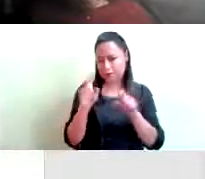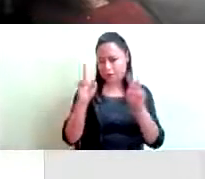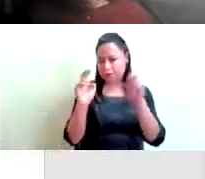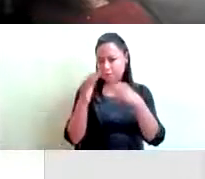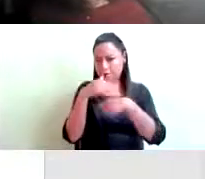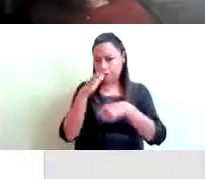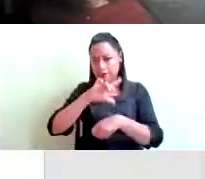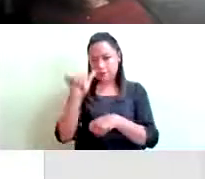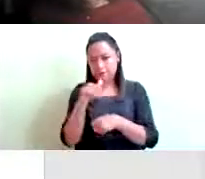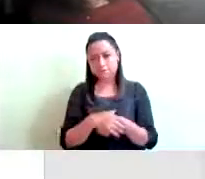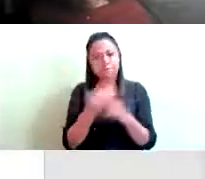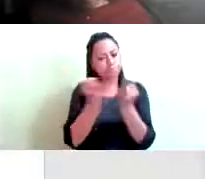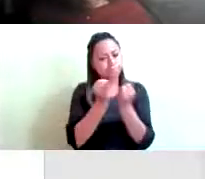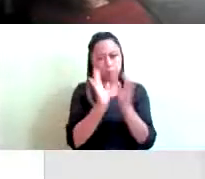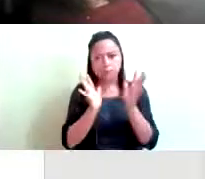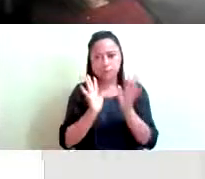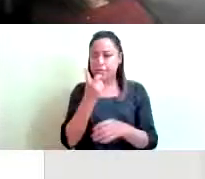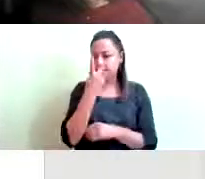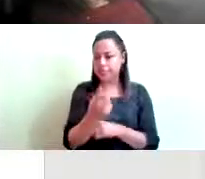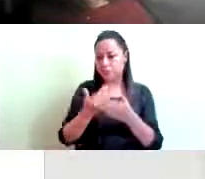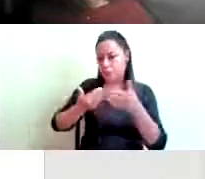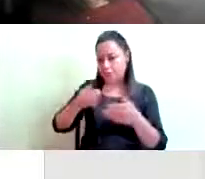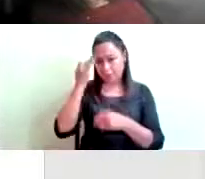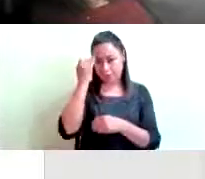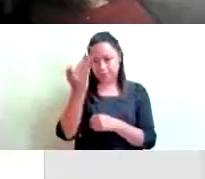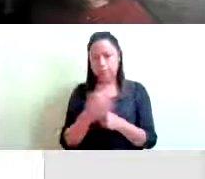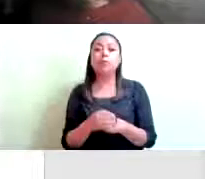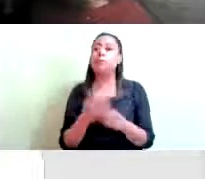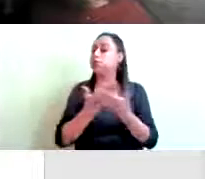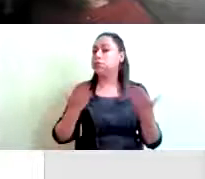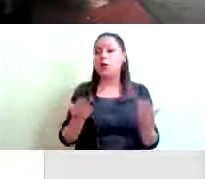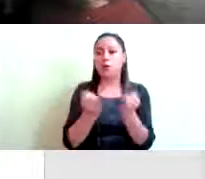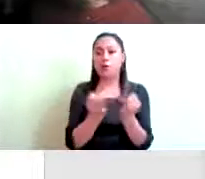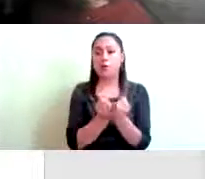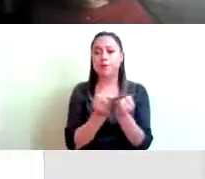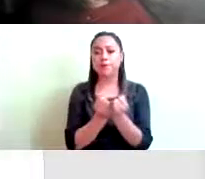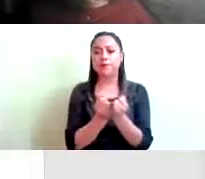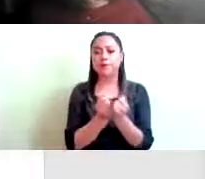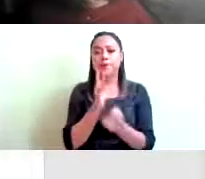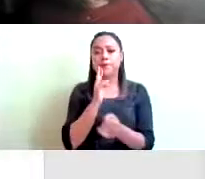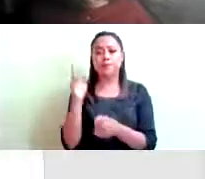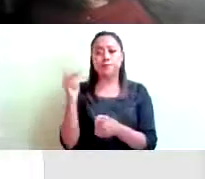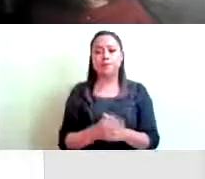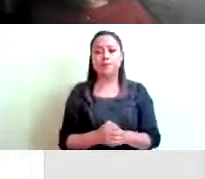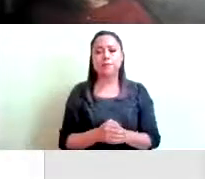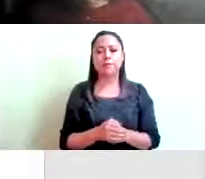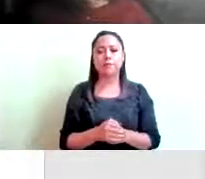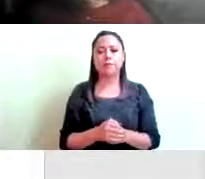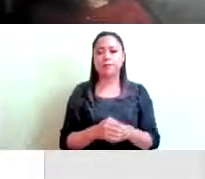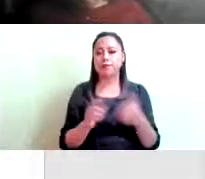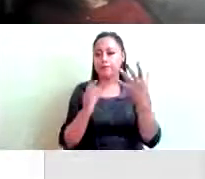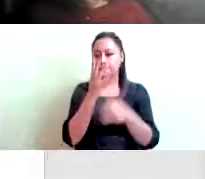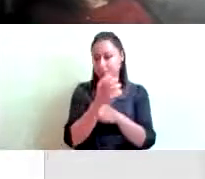mencionó hace un momento en cuanto a qué debería estar por ahí mejorado, ¿no? Quinto